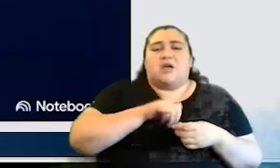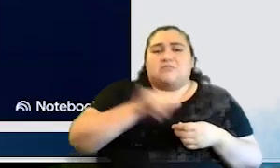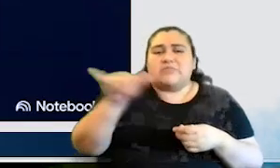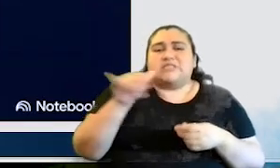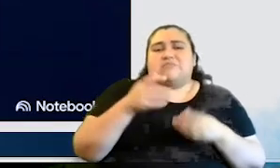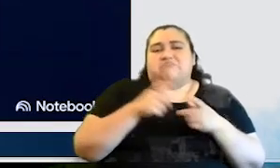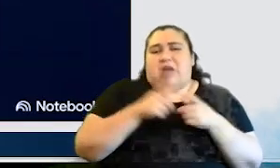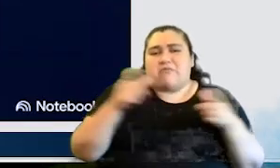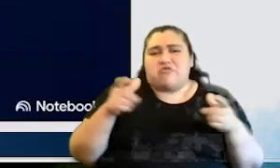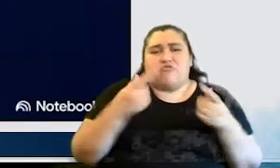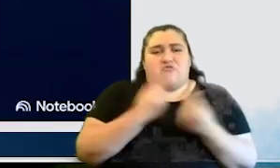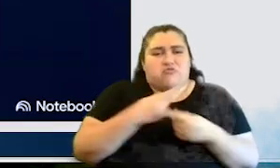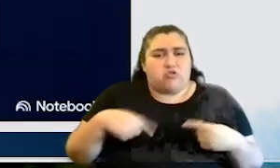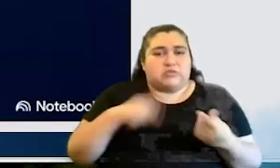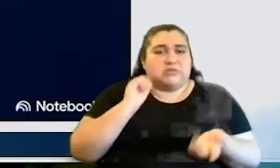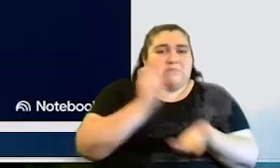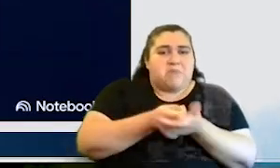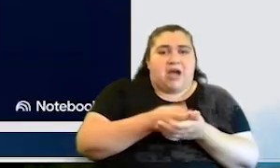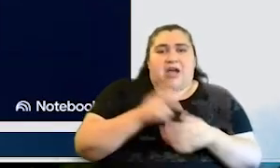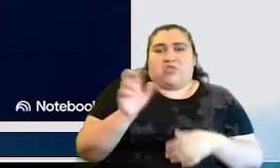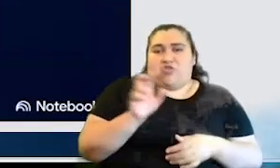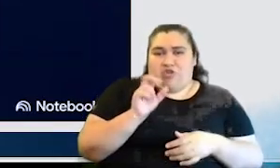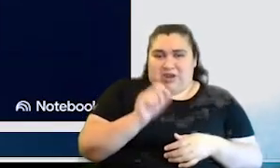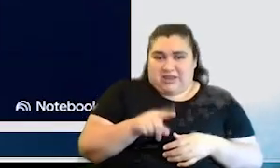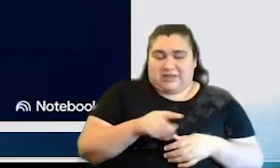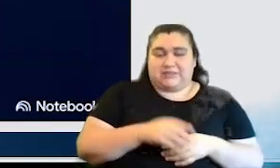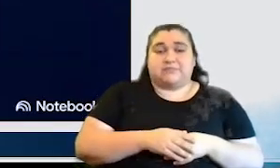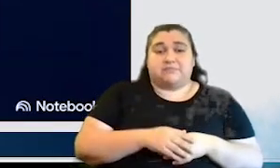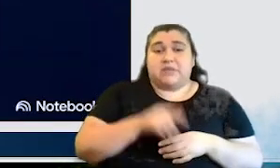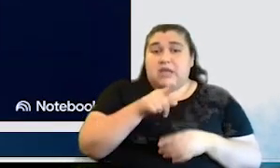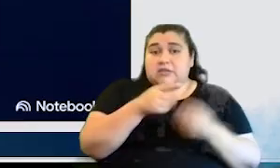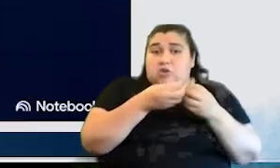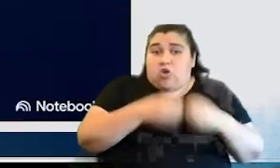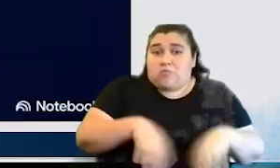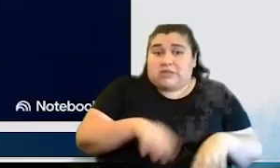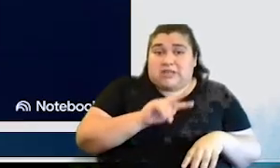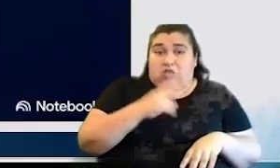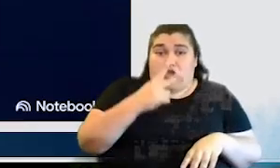etc. Y esto está disponible desde el 2 de enero.